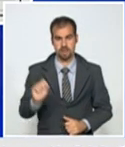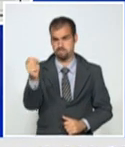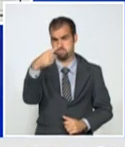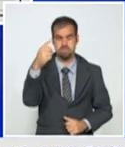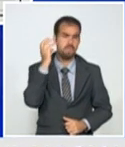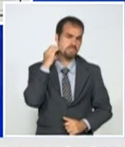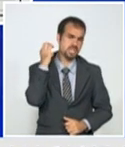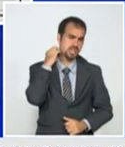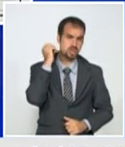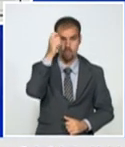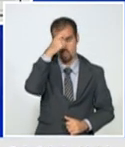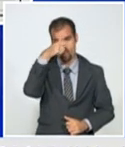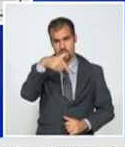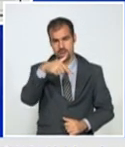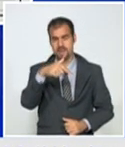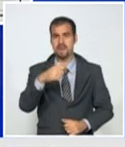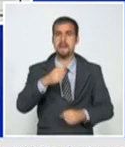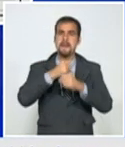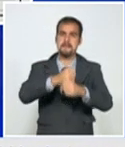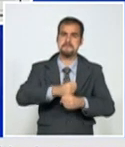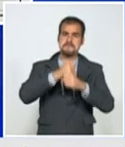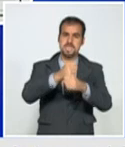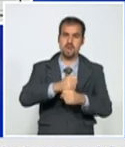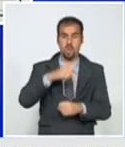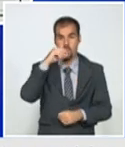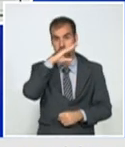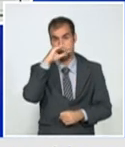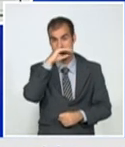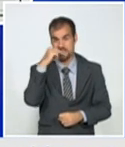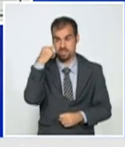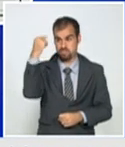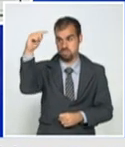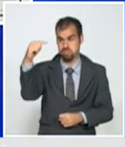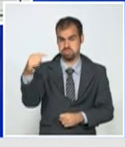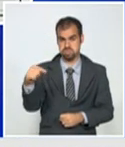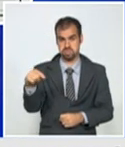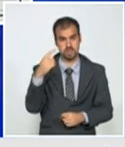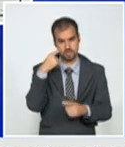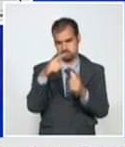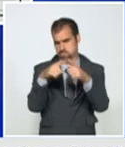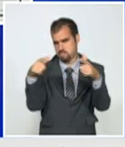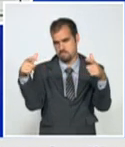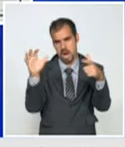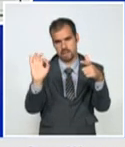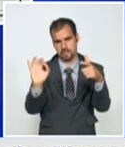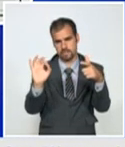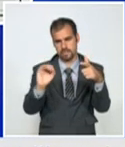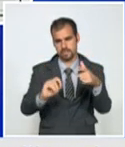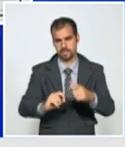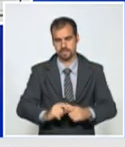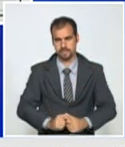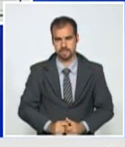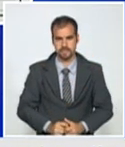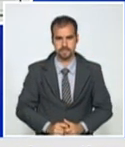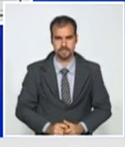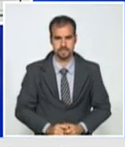Pilón y Guisa con las tasas de incidencia más elevadas en el día de ayer.